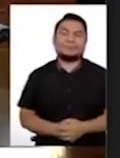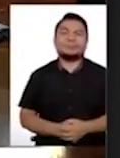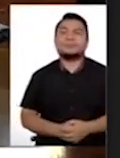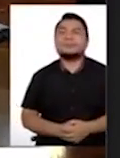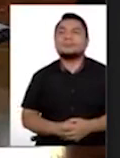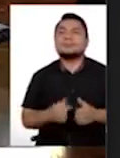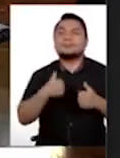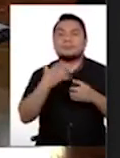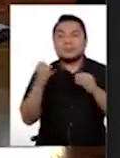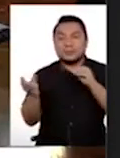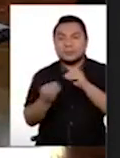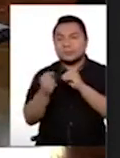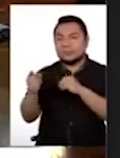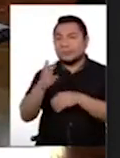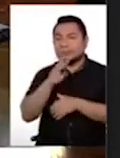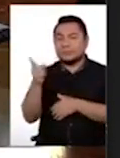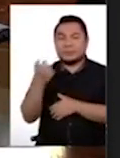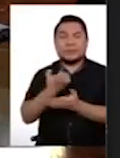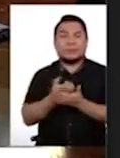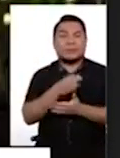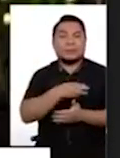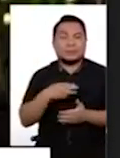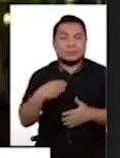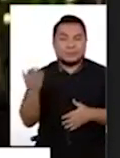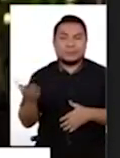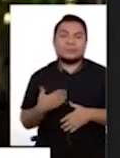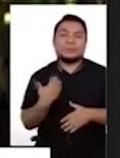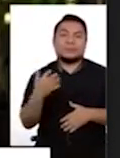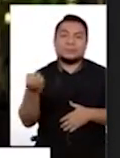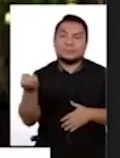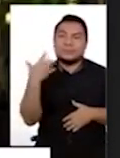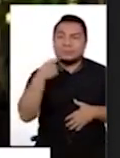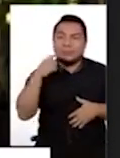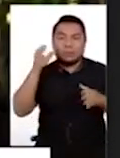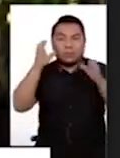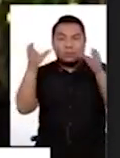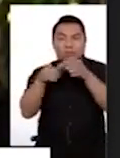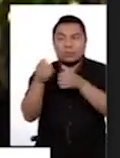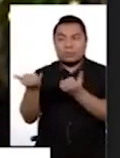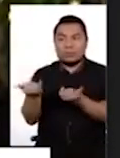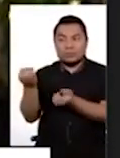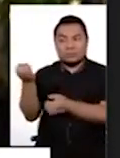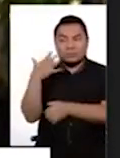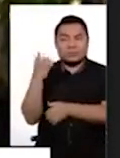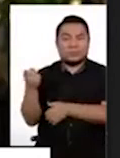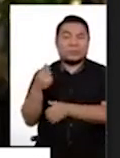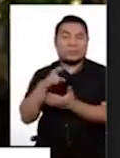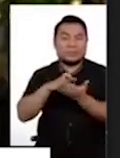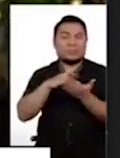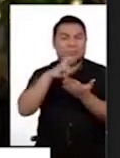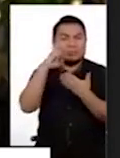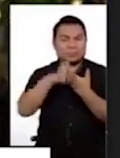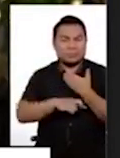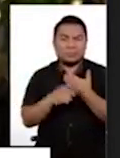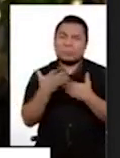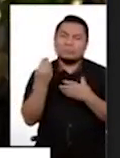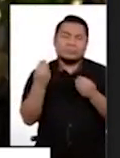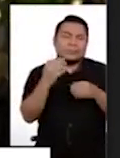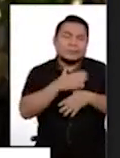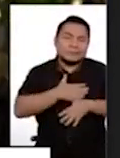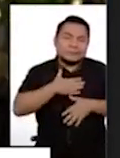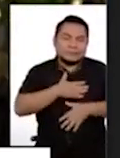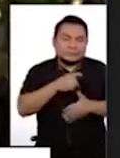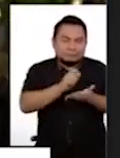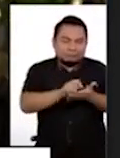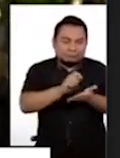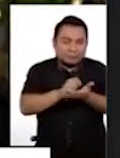Quería complementar un comentario hecho por la ministra de Economía. Acabamos de informarnos de que en el Congreso de la República un proyecto que con mucho entusiasmo impulsamos